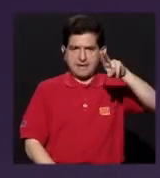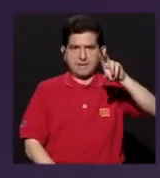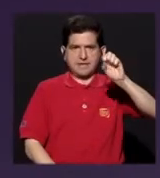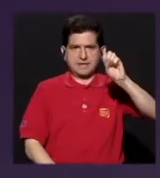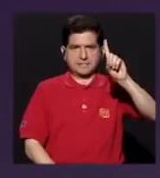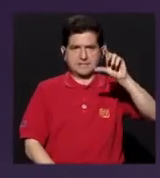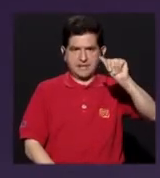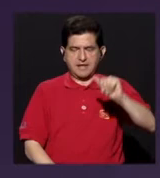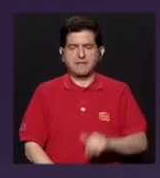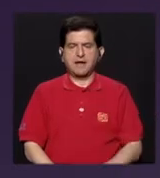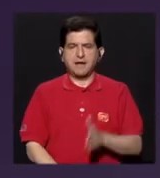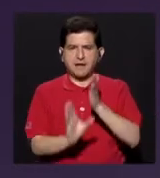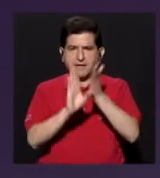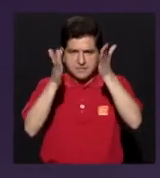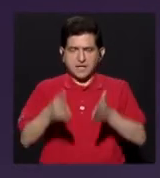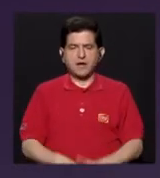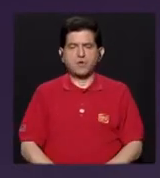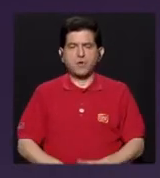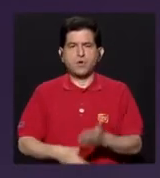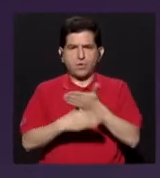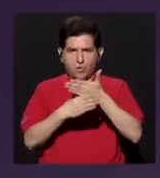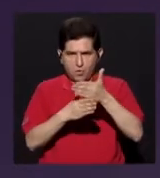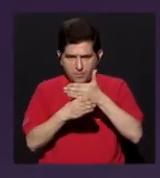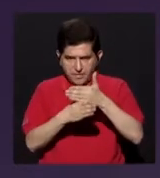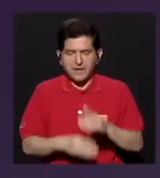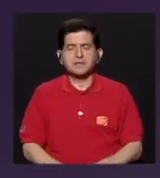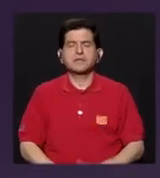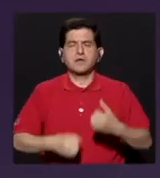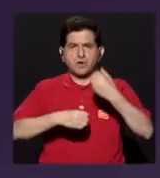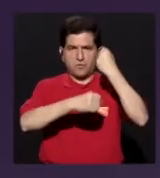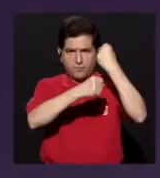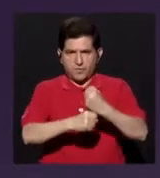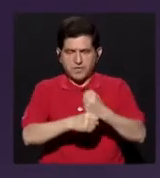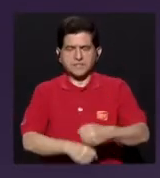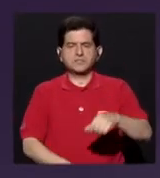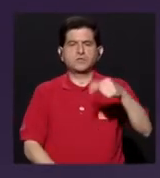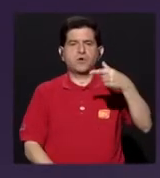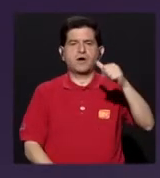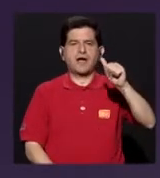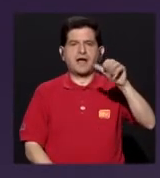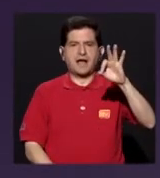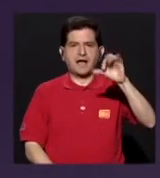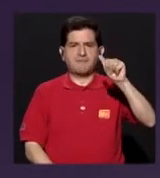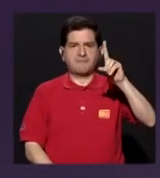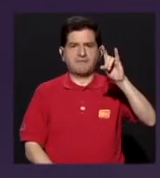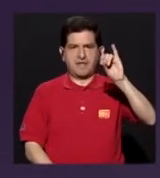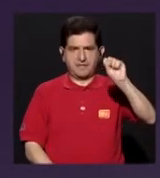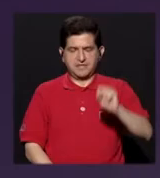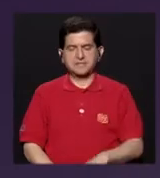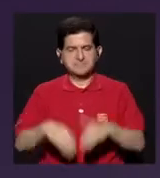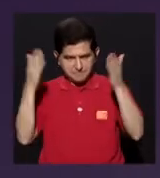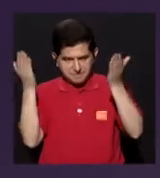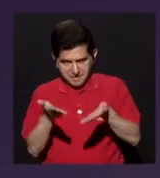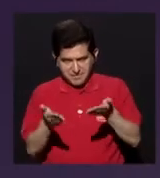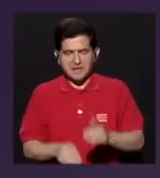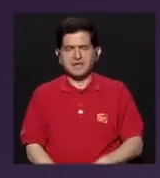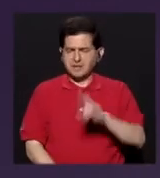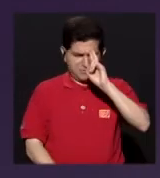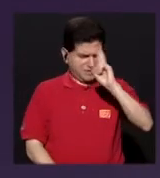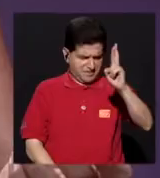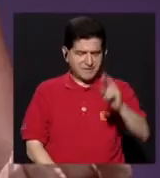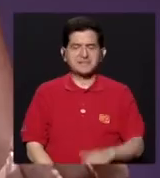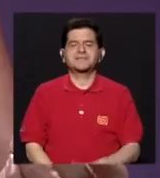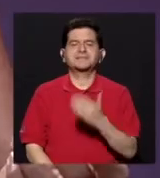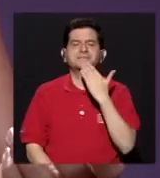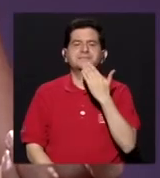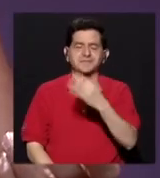es psicólogo y cofundador de GAFADIS. Bienvenido, Eric, y muchas gracias por venir a Irreverencias una vez más. Mil gracias. Muchas gracias por la